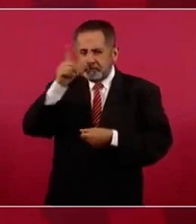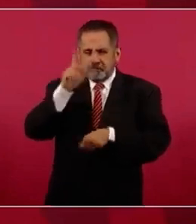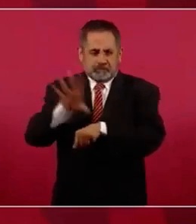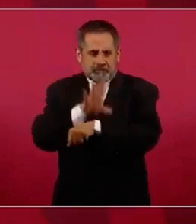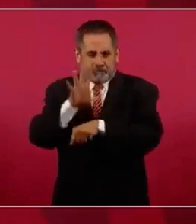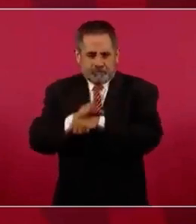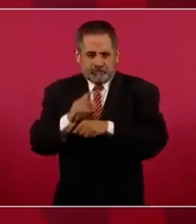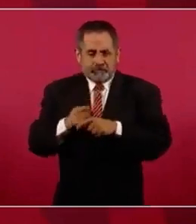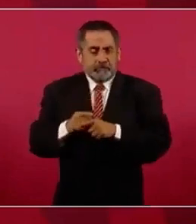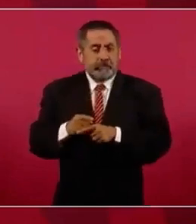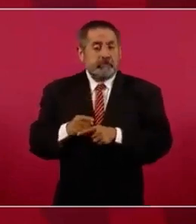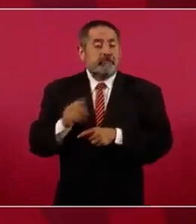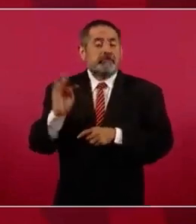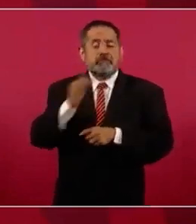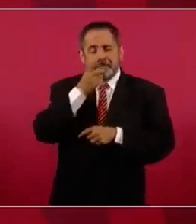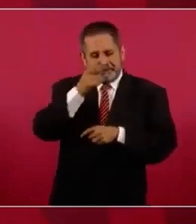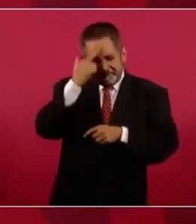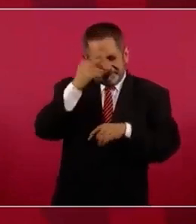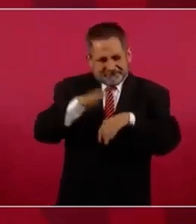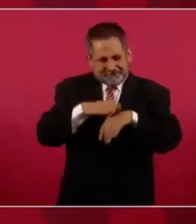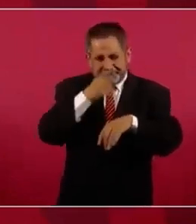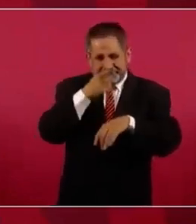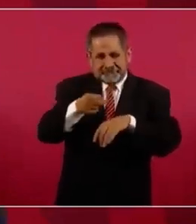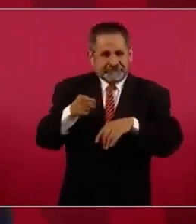si se consume